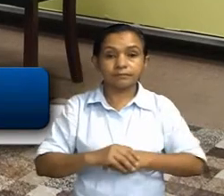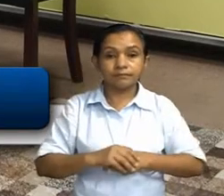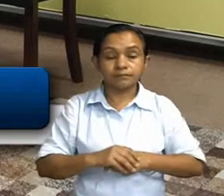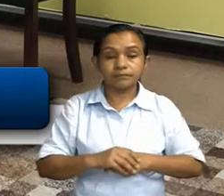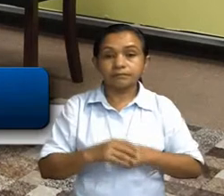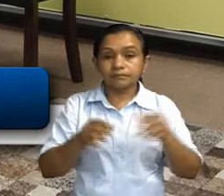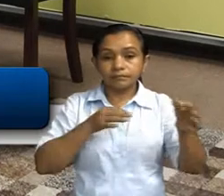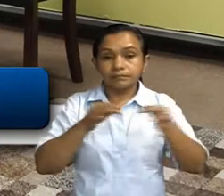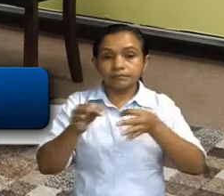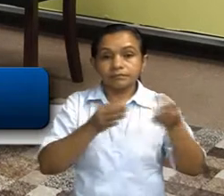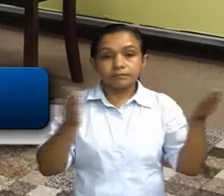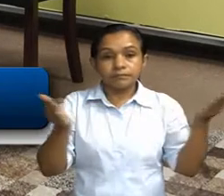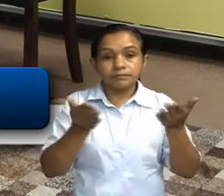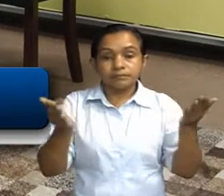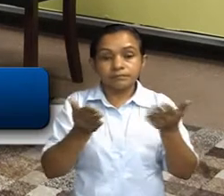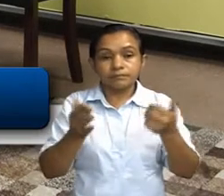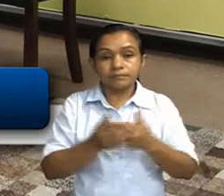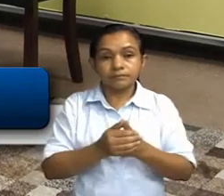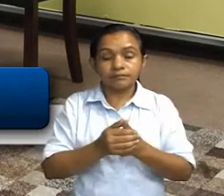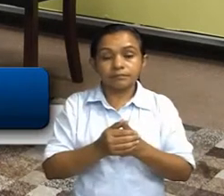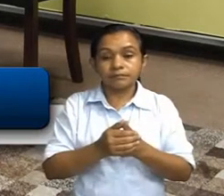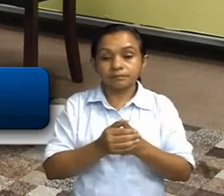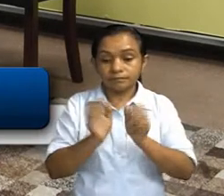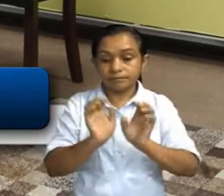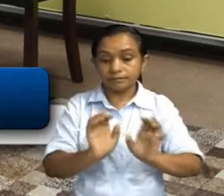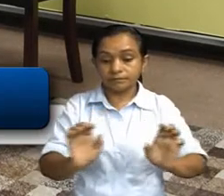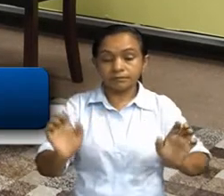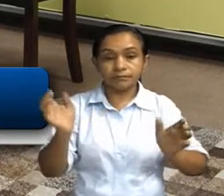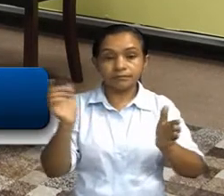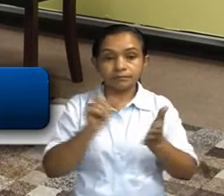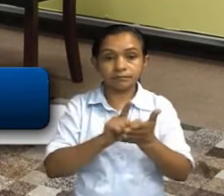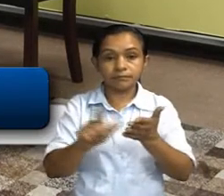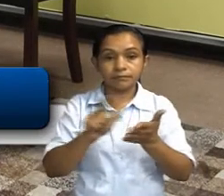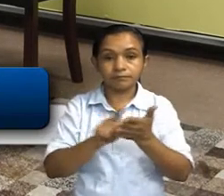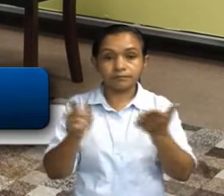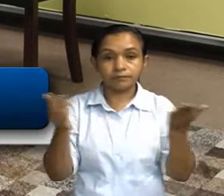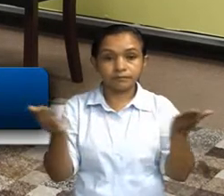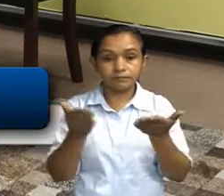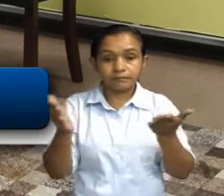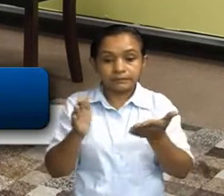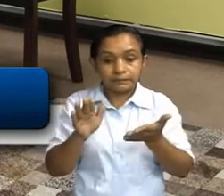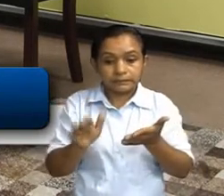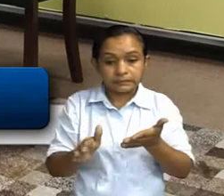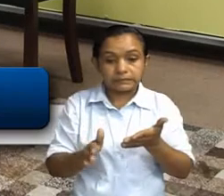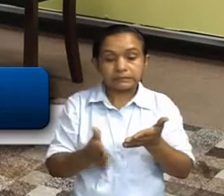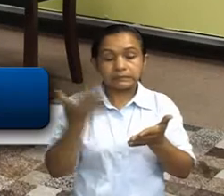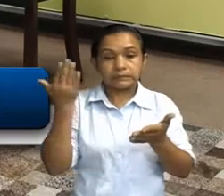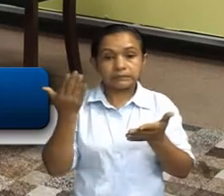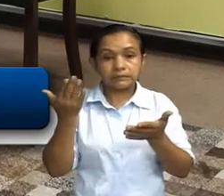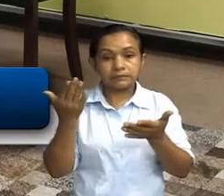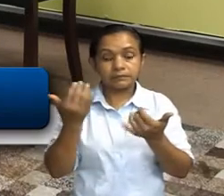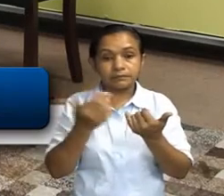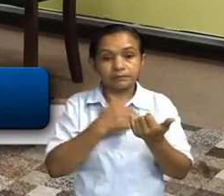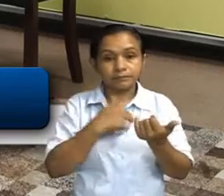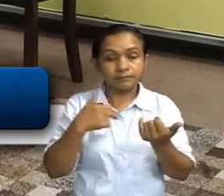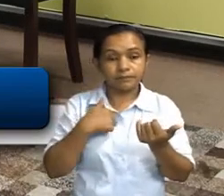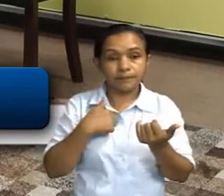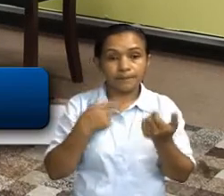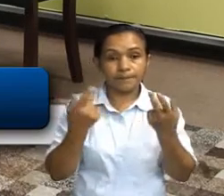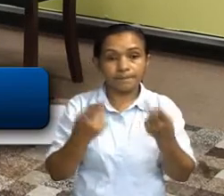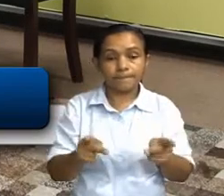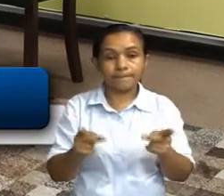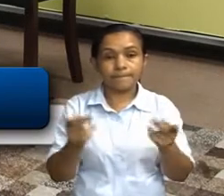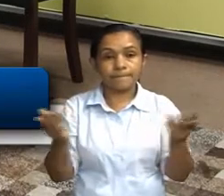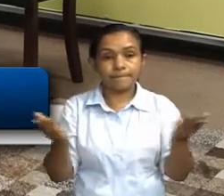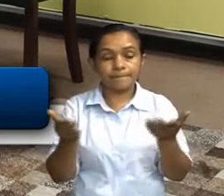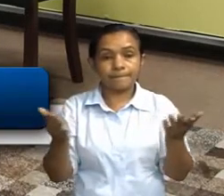¿cómo le explico? A la forma de limpiar a su niña es como rozar. Ellos rozan sus partes, pero lo